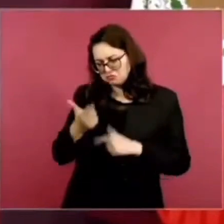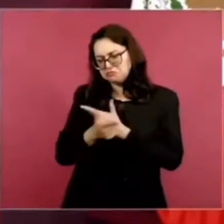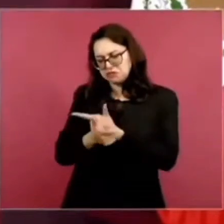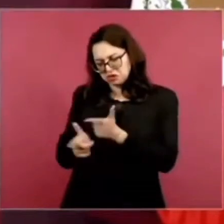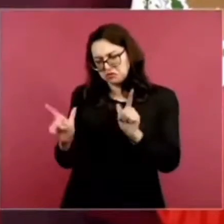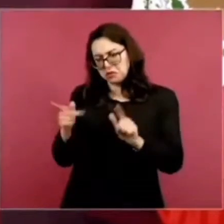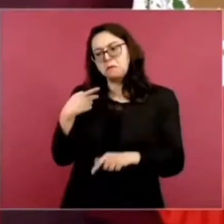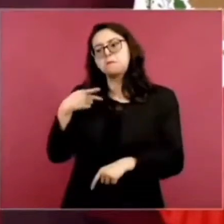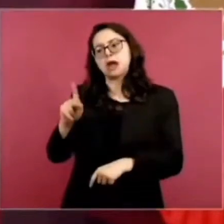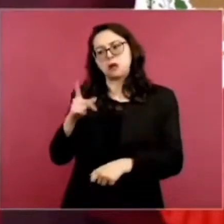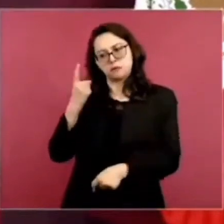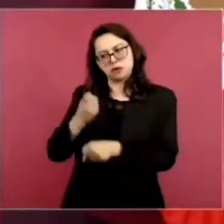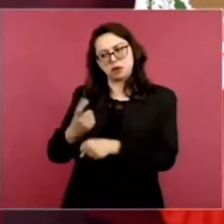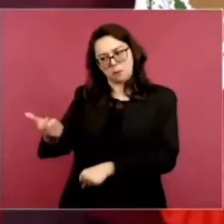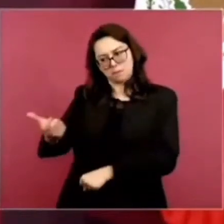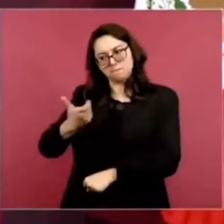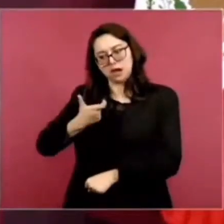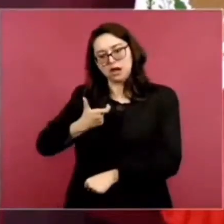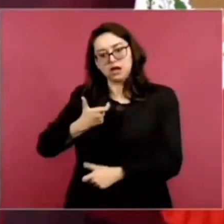quedaban